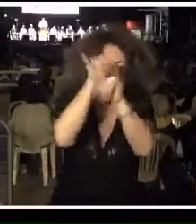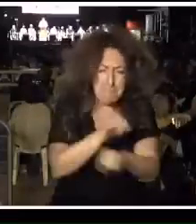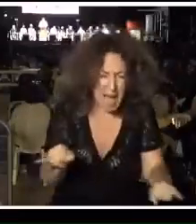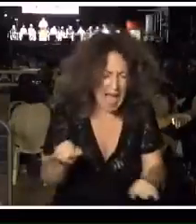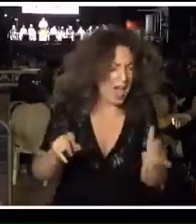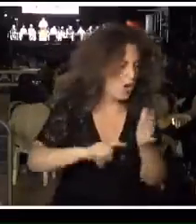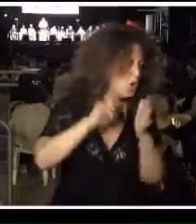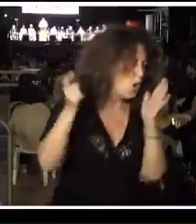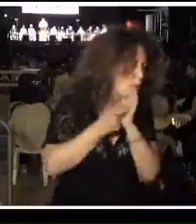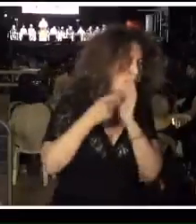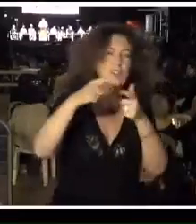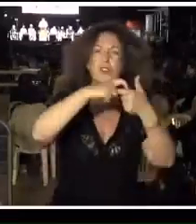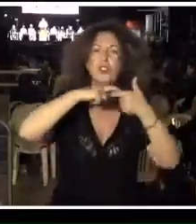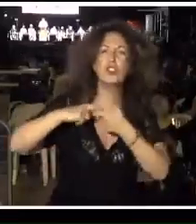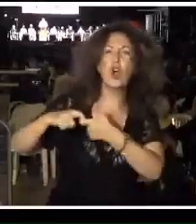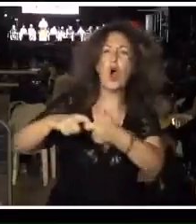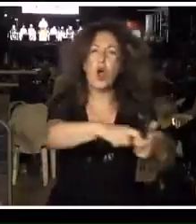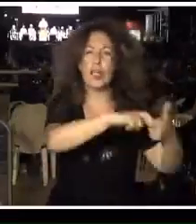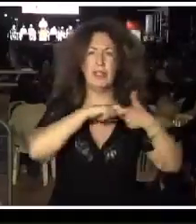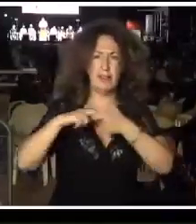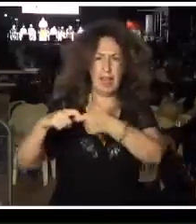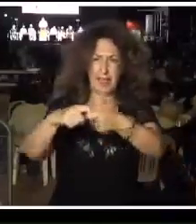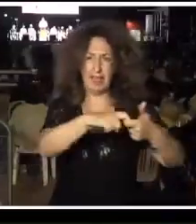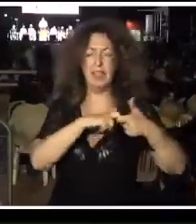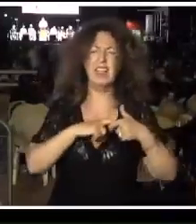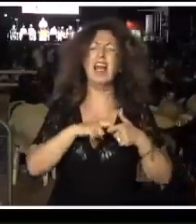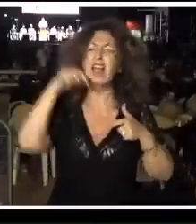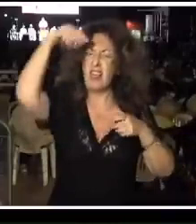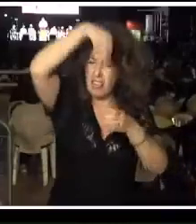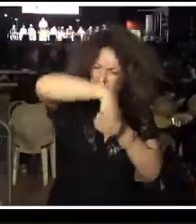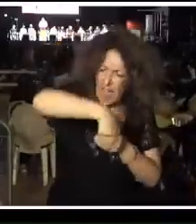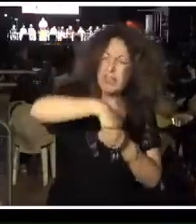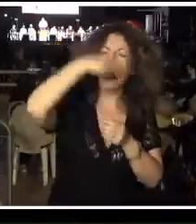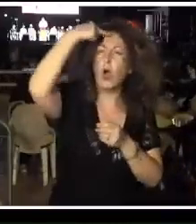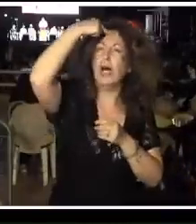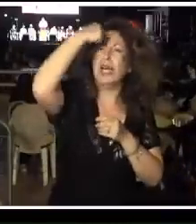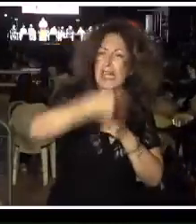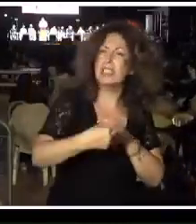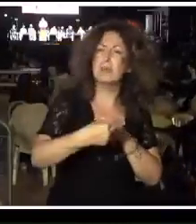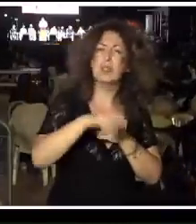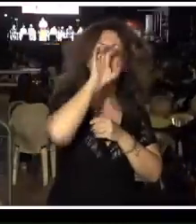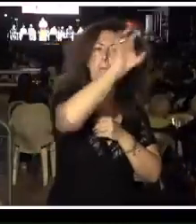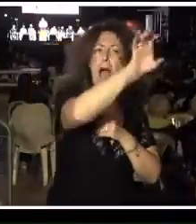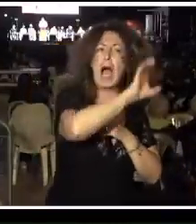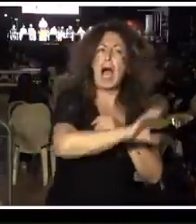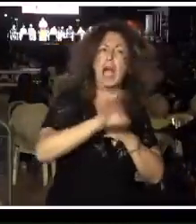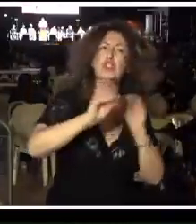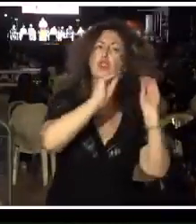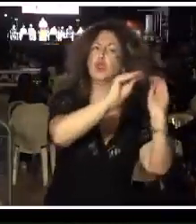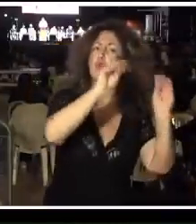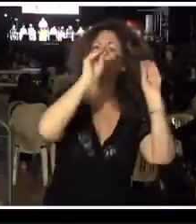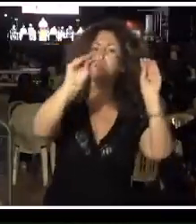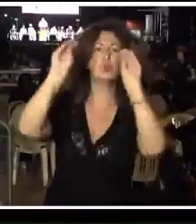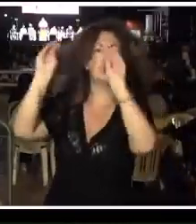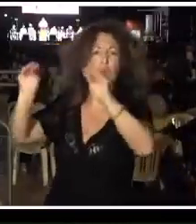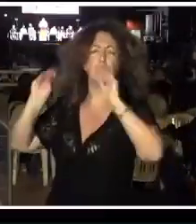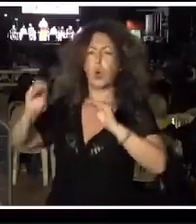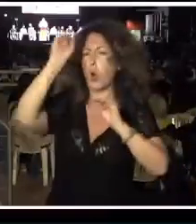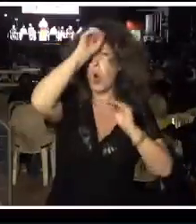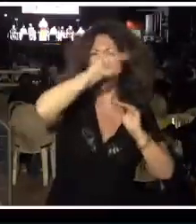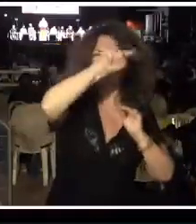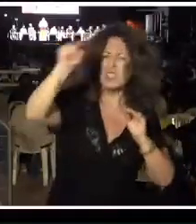de solidaridad entre pueblos, donde se respete la soberanía de las naciones y se prohíban